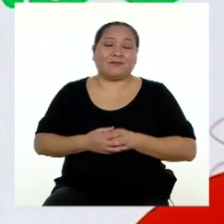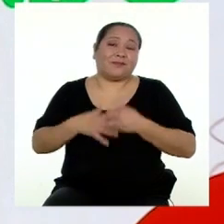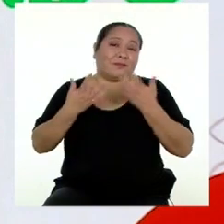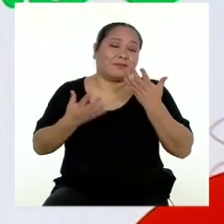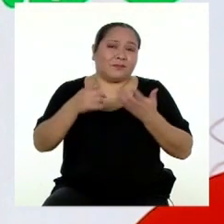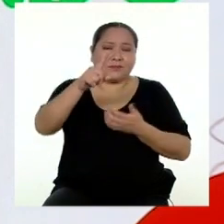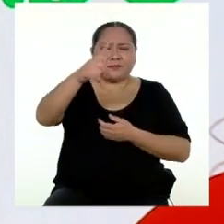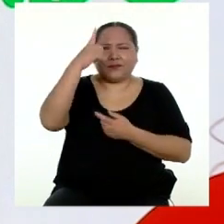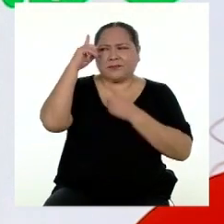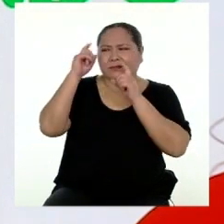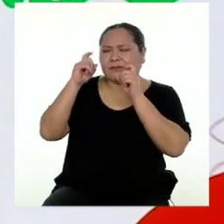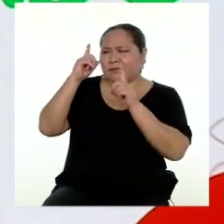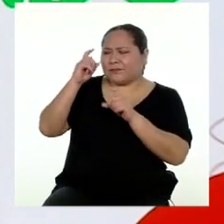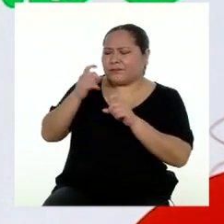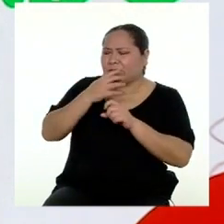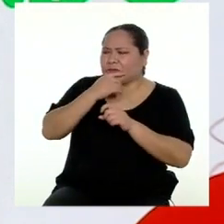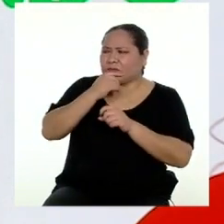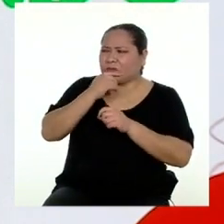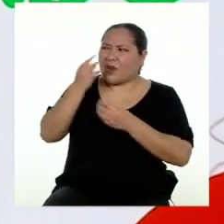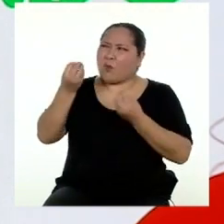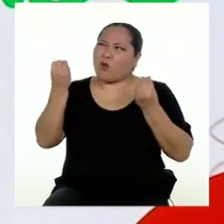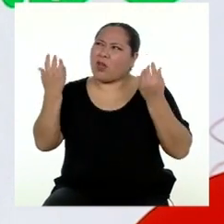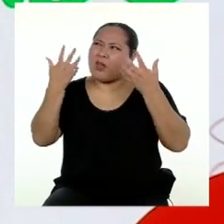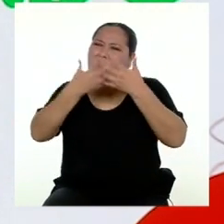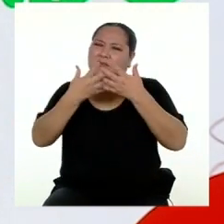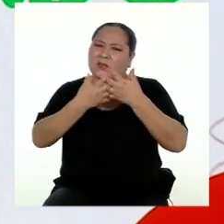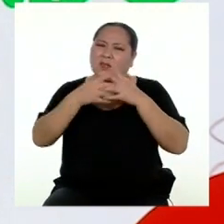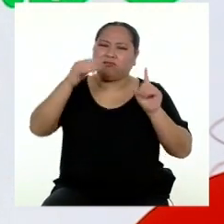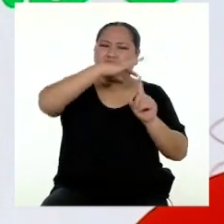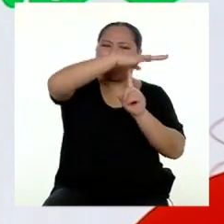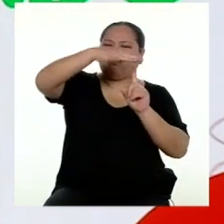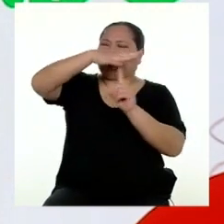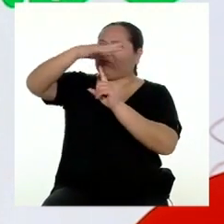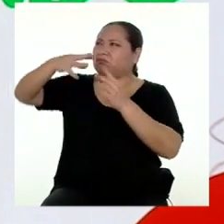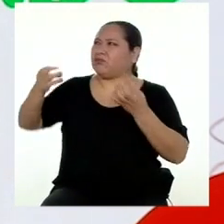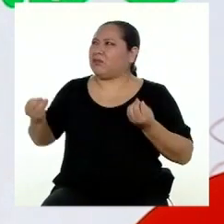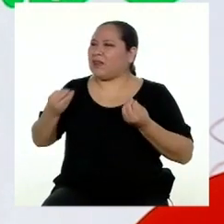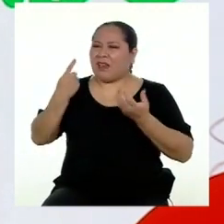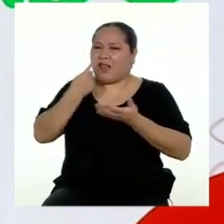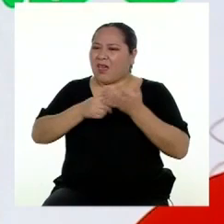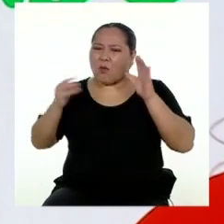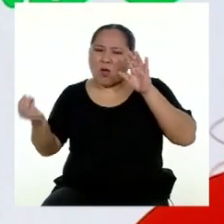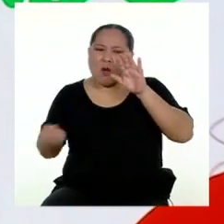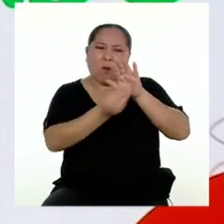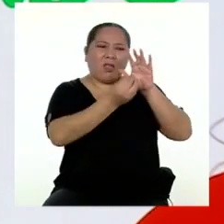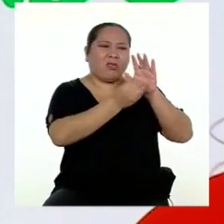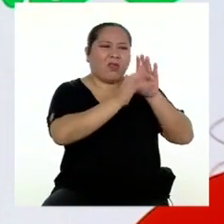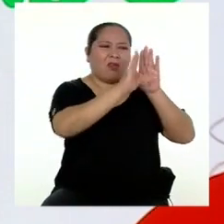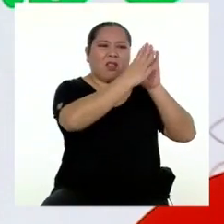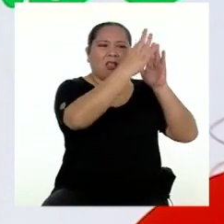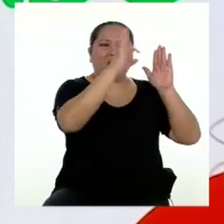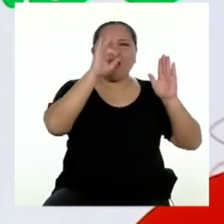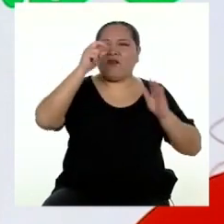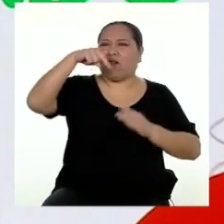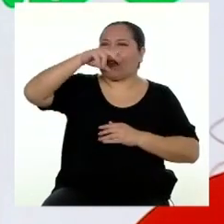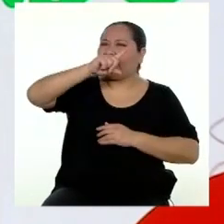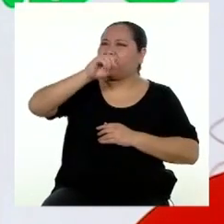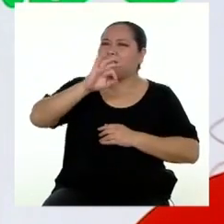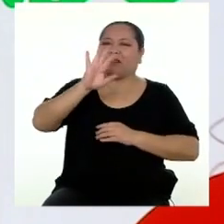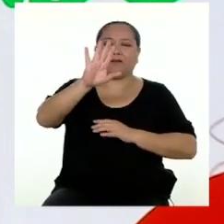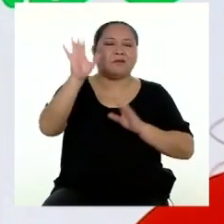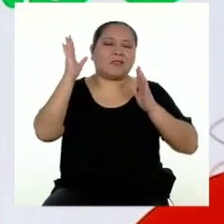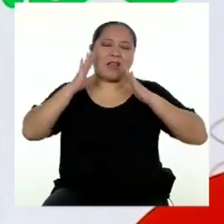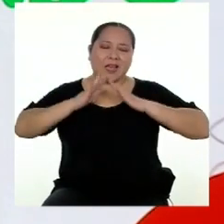Seguramente te estás preguntando, ¿qué tiene que ver todo esto con medio ambiente? ¿Y qué voy a incluir en el fanzine que estamos creando? No